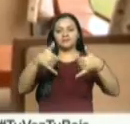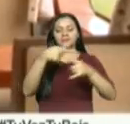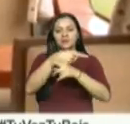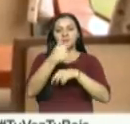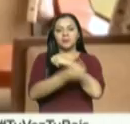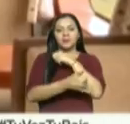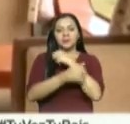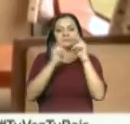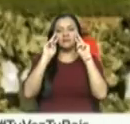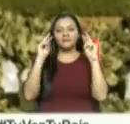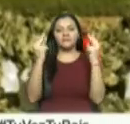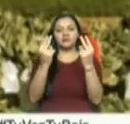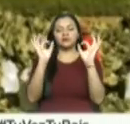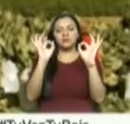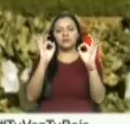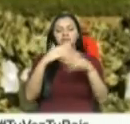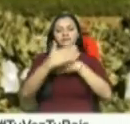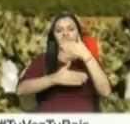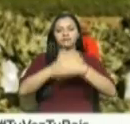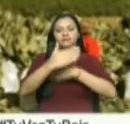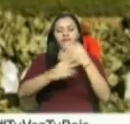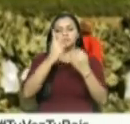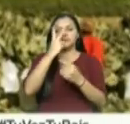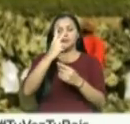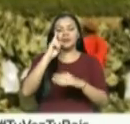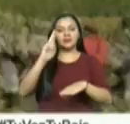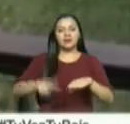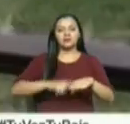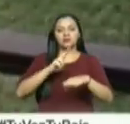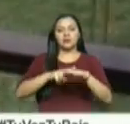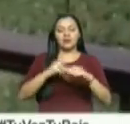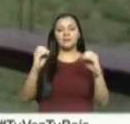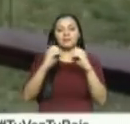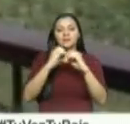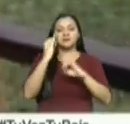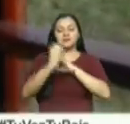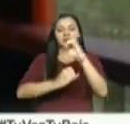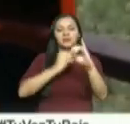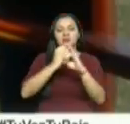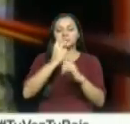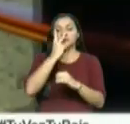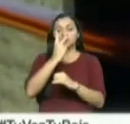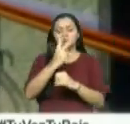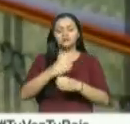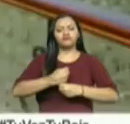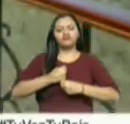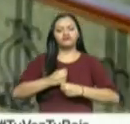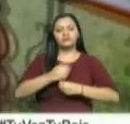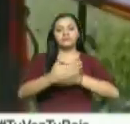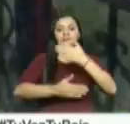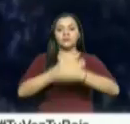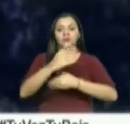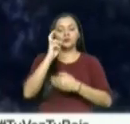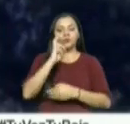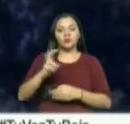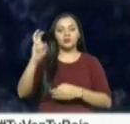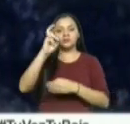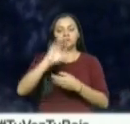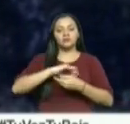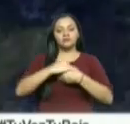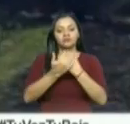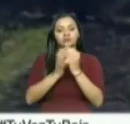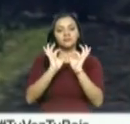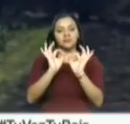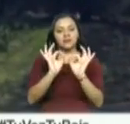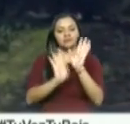país visibilizarse y posicionarse a escala nacional e internacional como un sólido destino turístico, con abundante